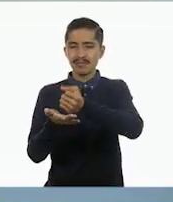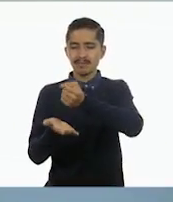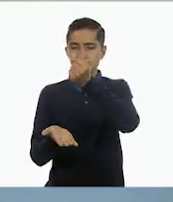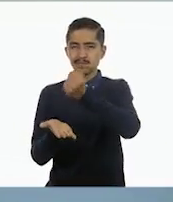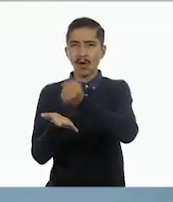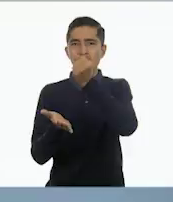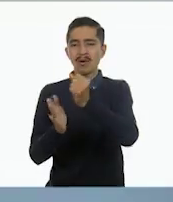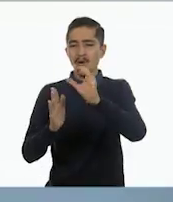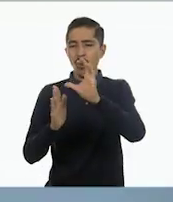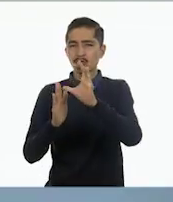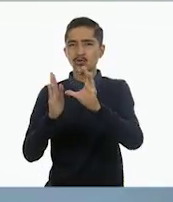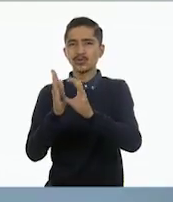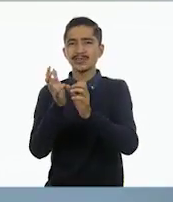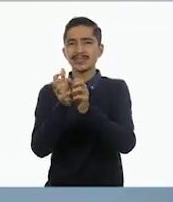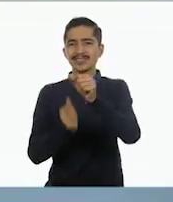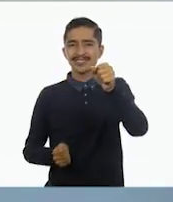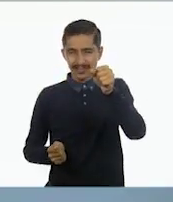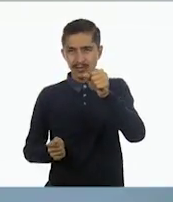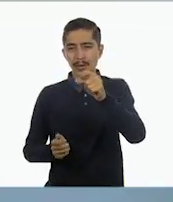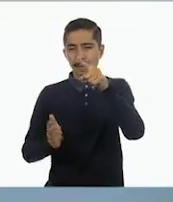la Constitución de